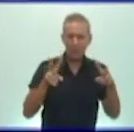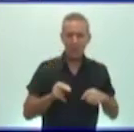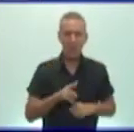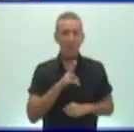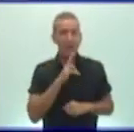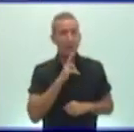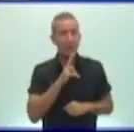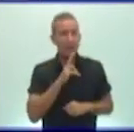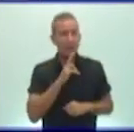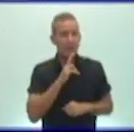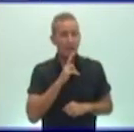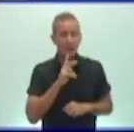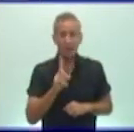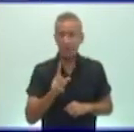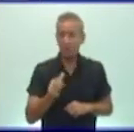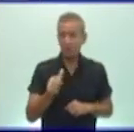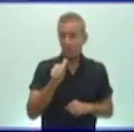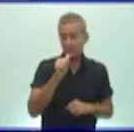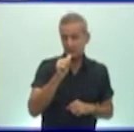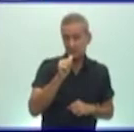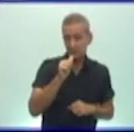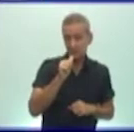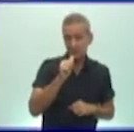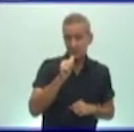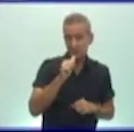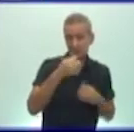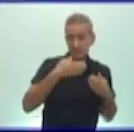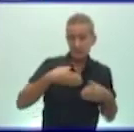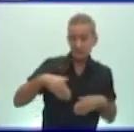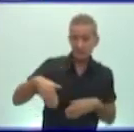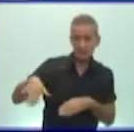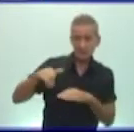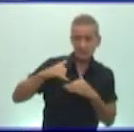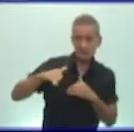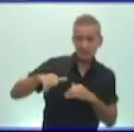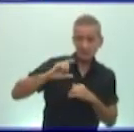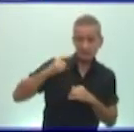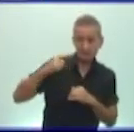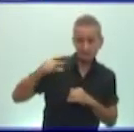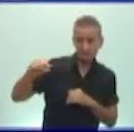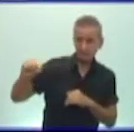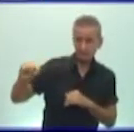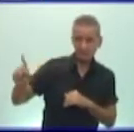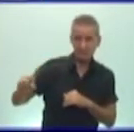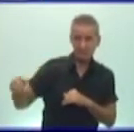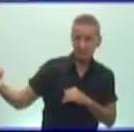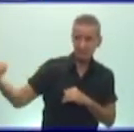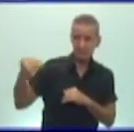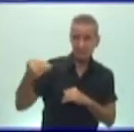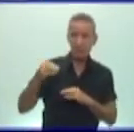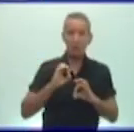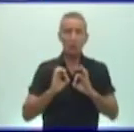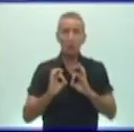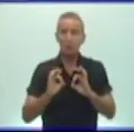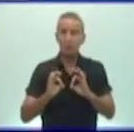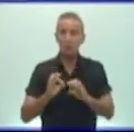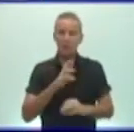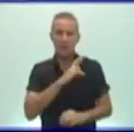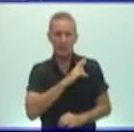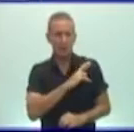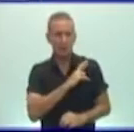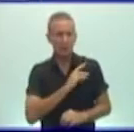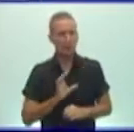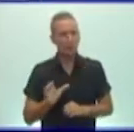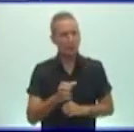no has de beber se va para no volver. Cuidarla es responsabilidad de todos. Y